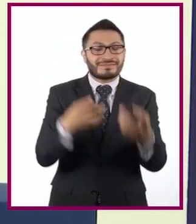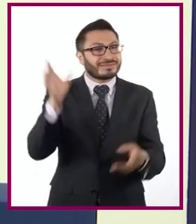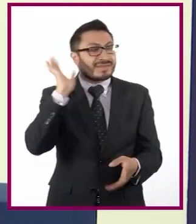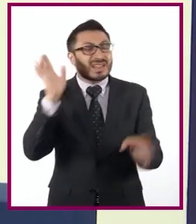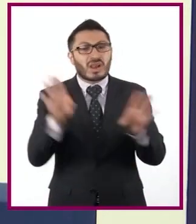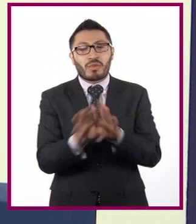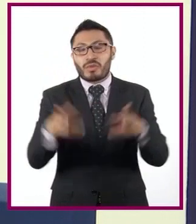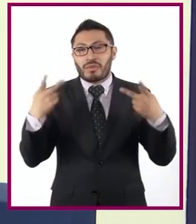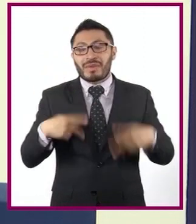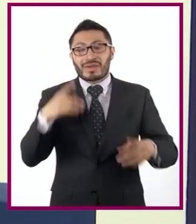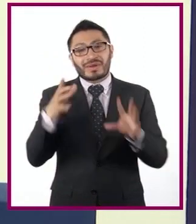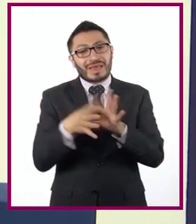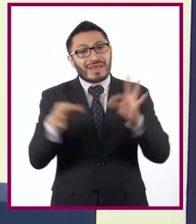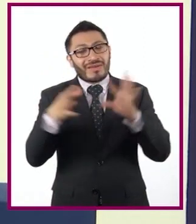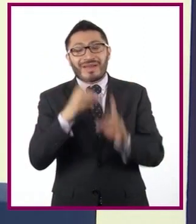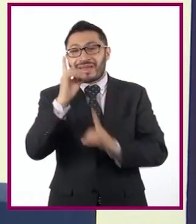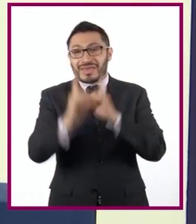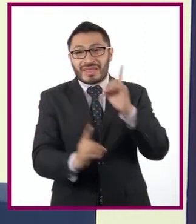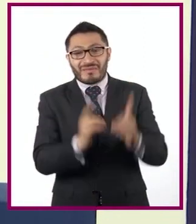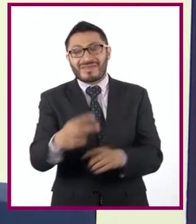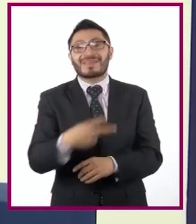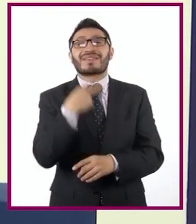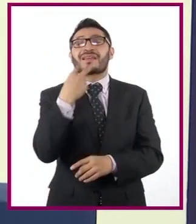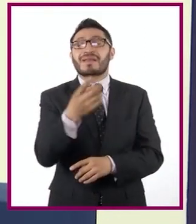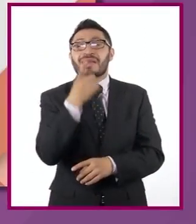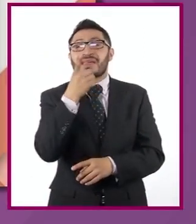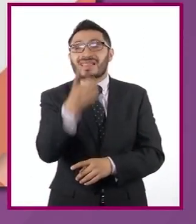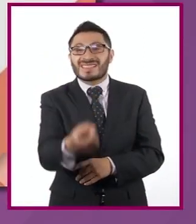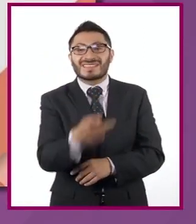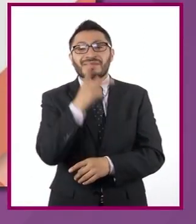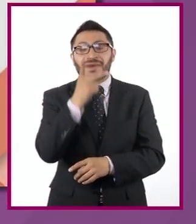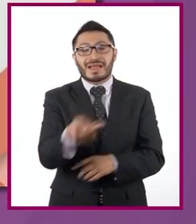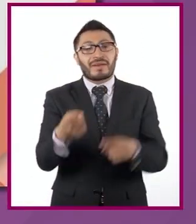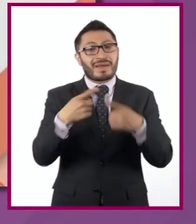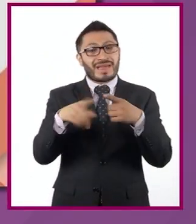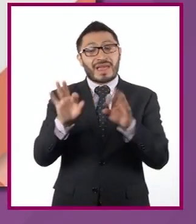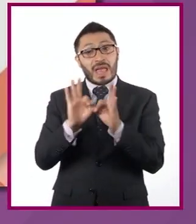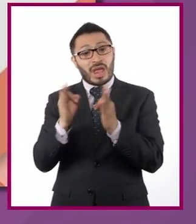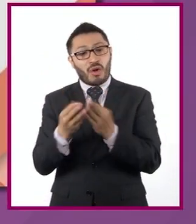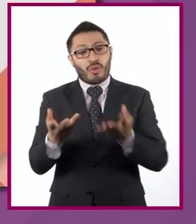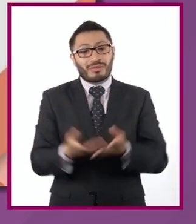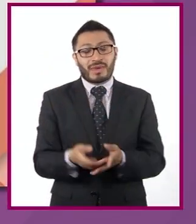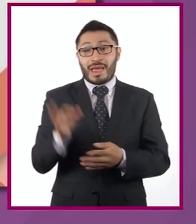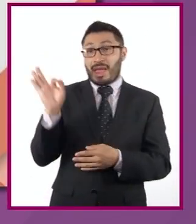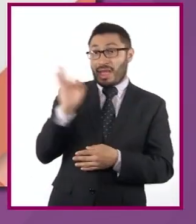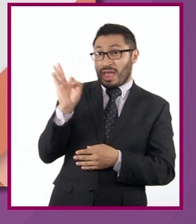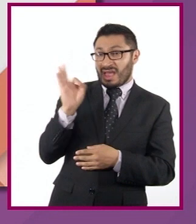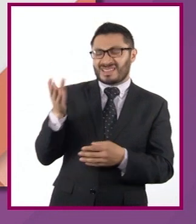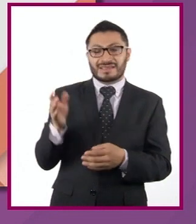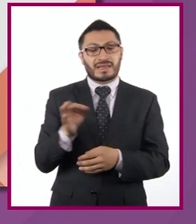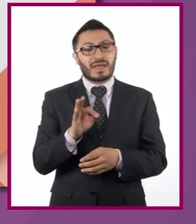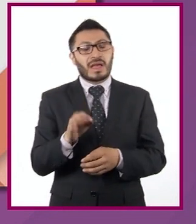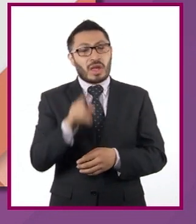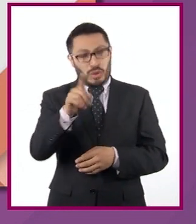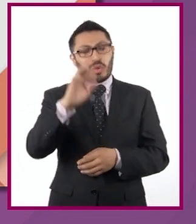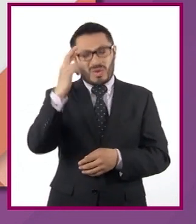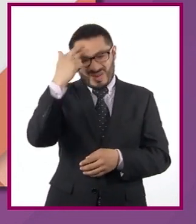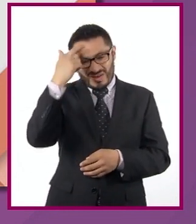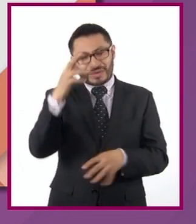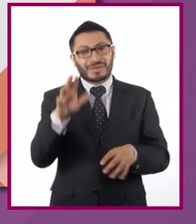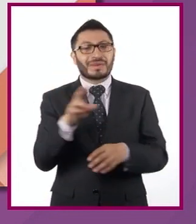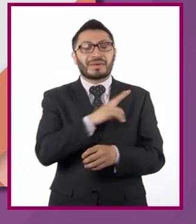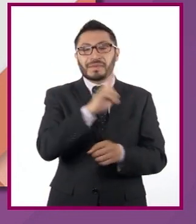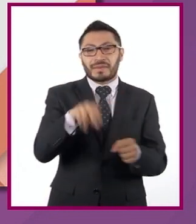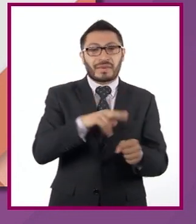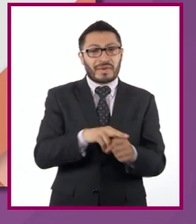de fútbol pronunciar esta palabra de forma distinta? Quizá pueden recordar en general que